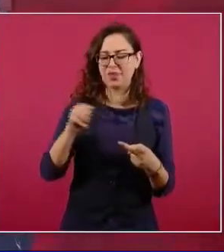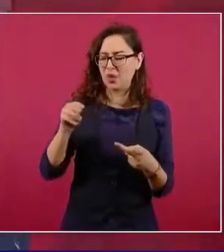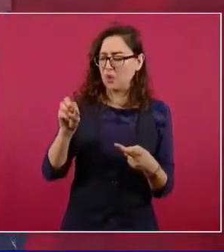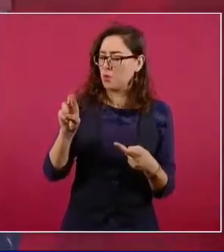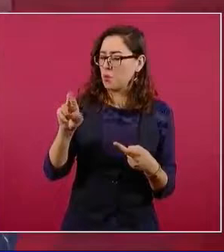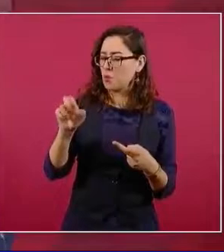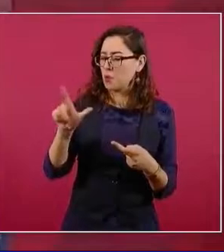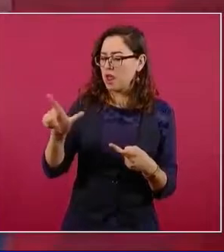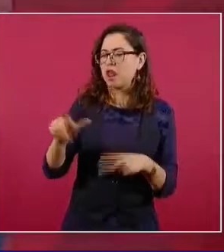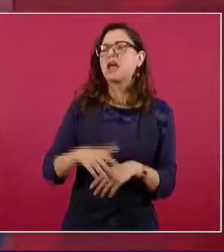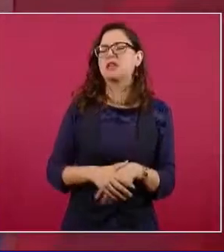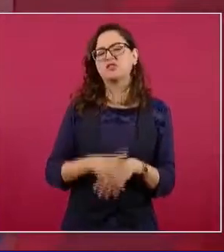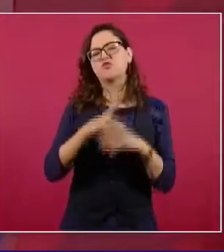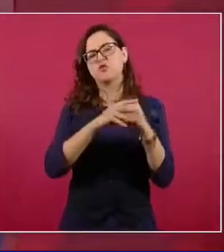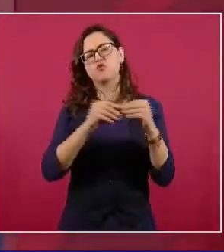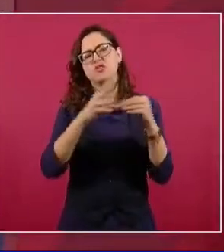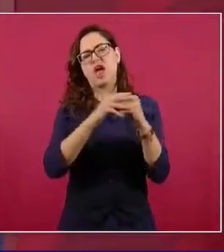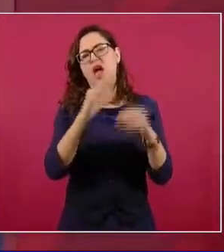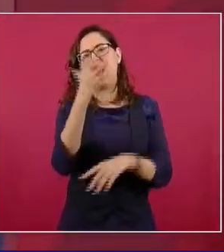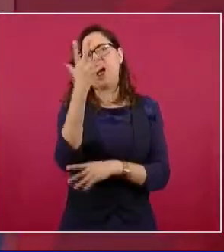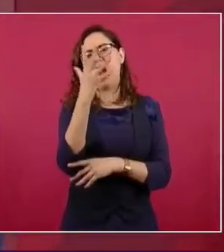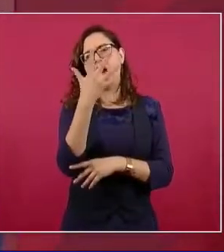era un árbol que daba moras